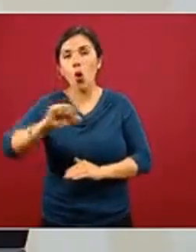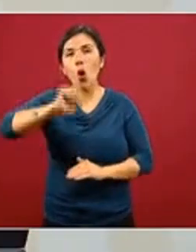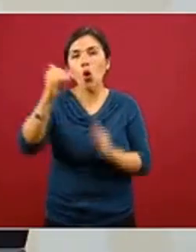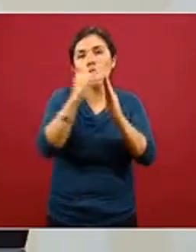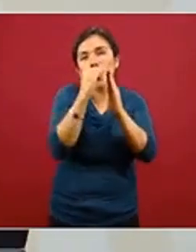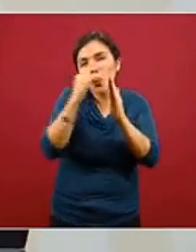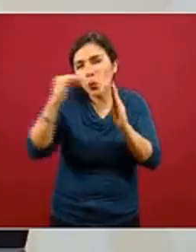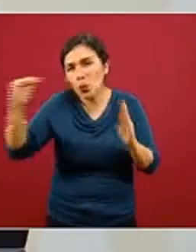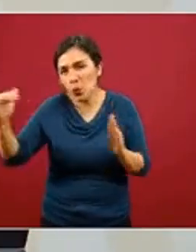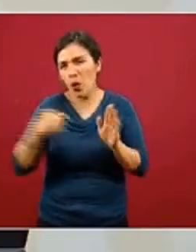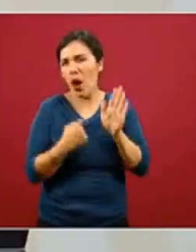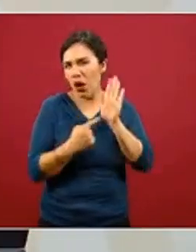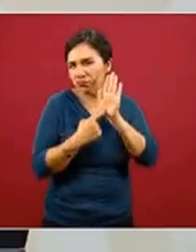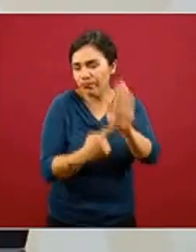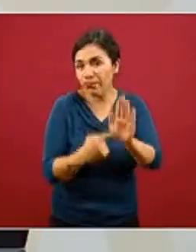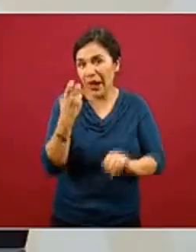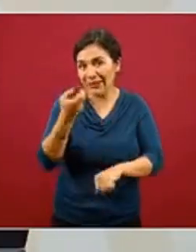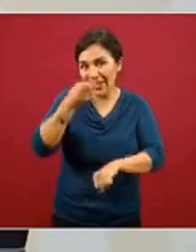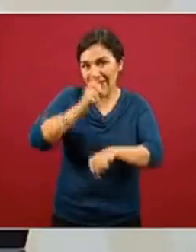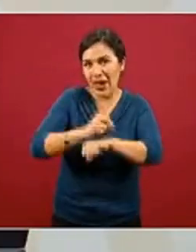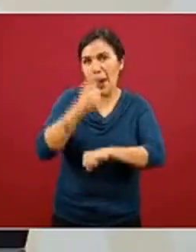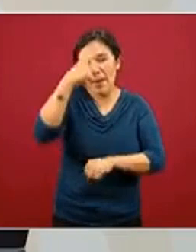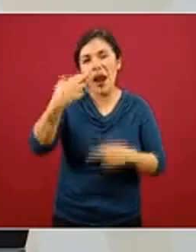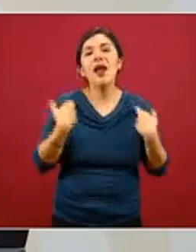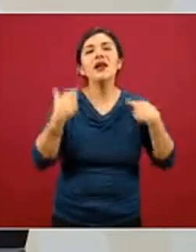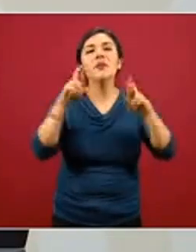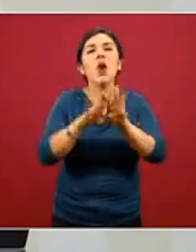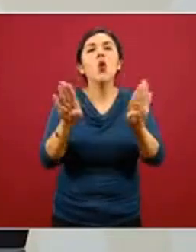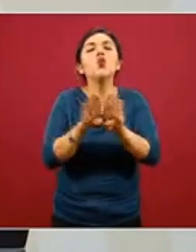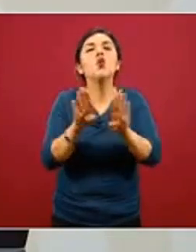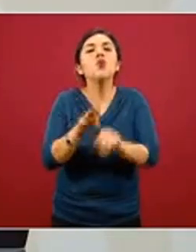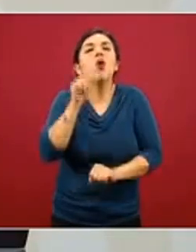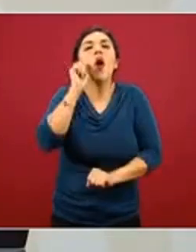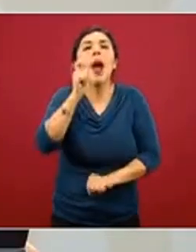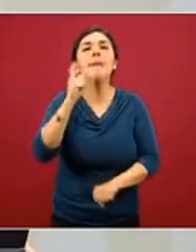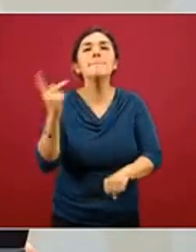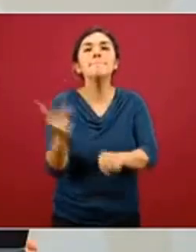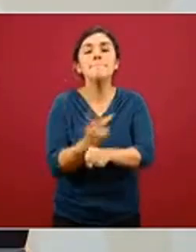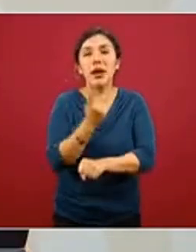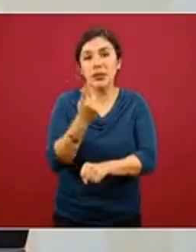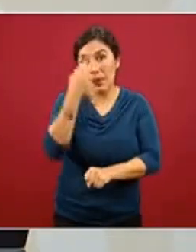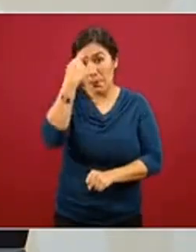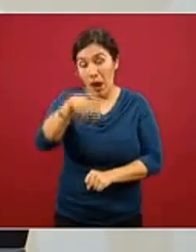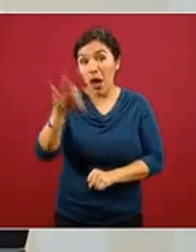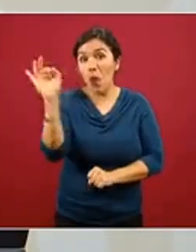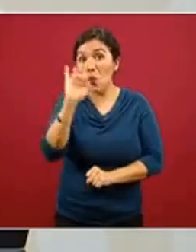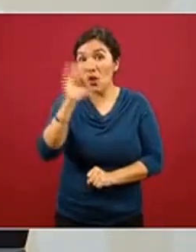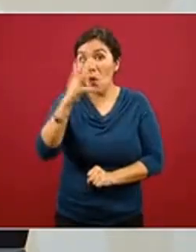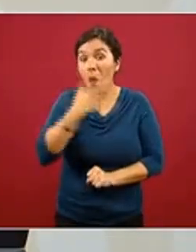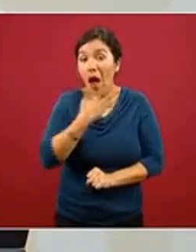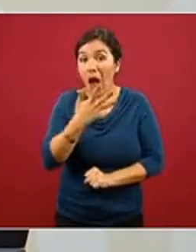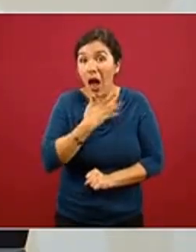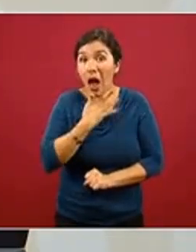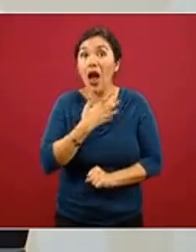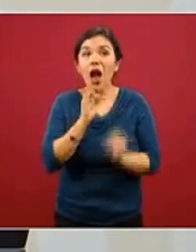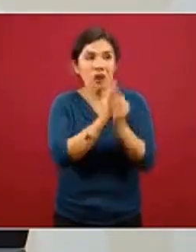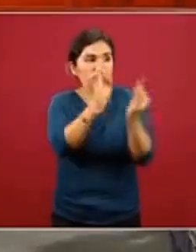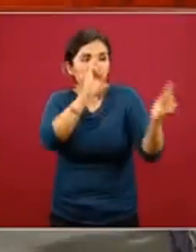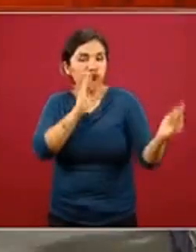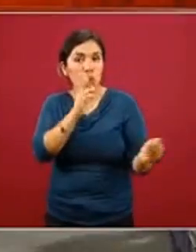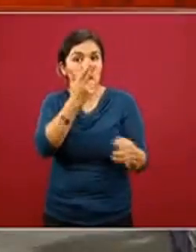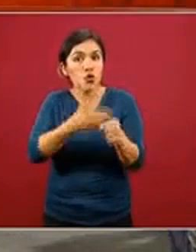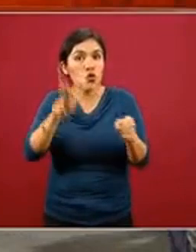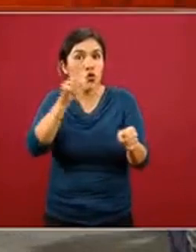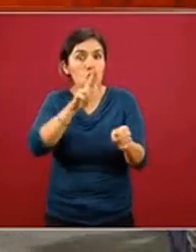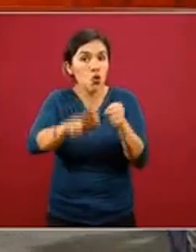curva plana, que precisamente representan el efecto que se logra obtener cuando se tiene una Jornada Nacional